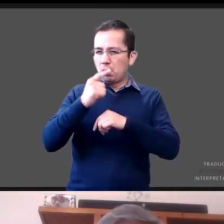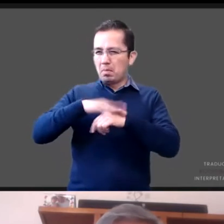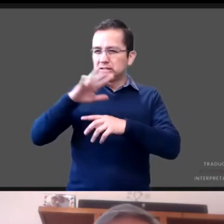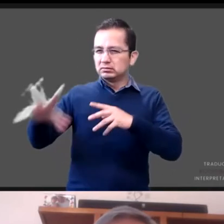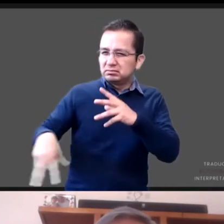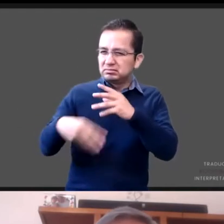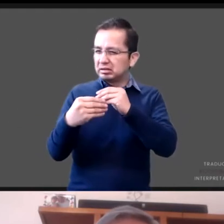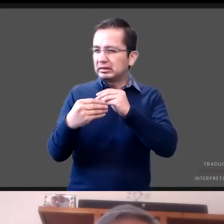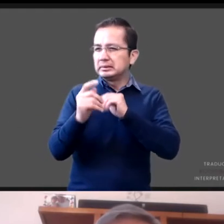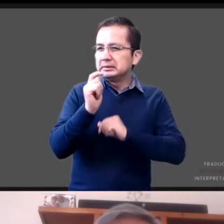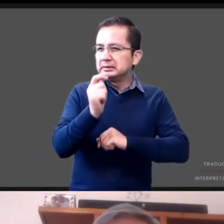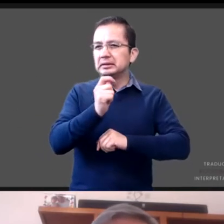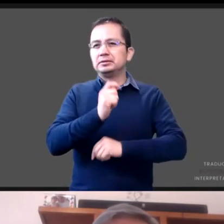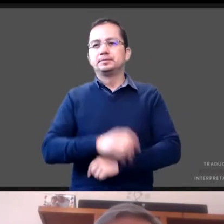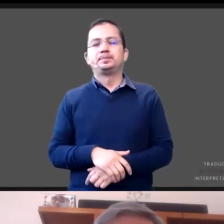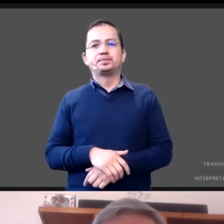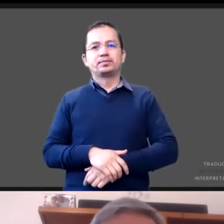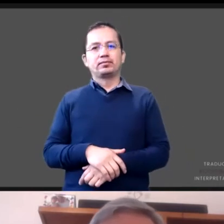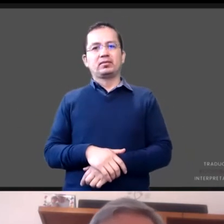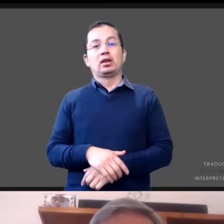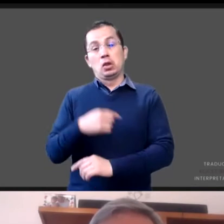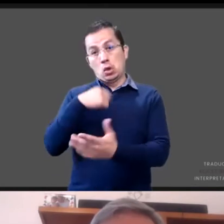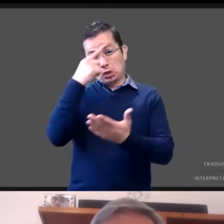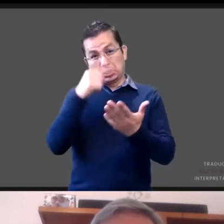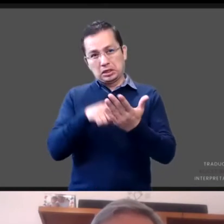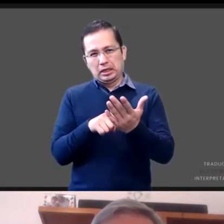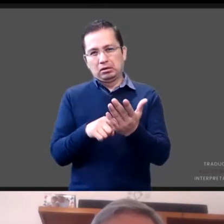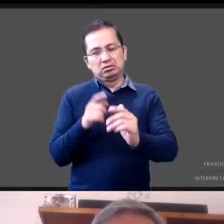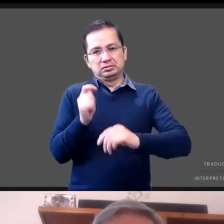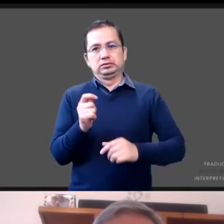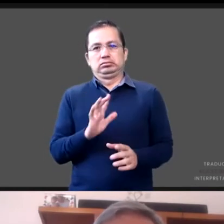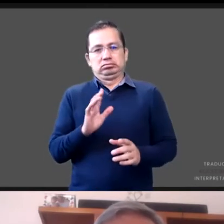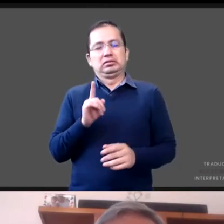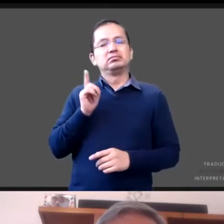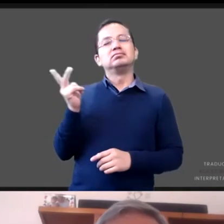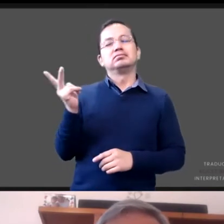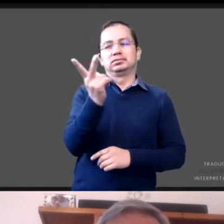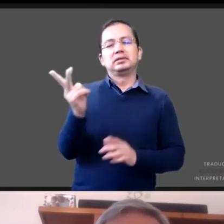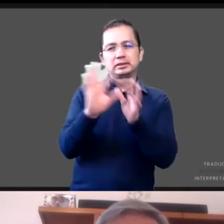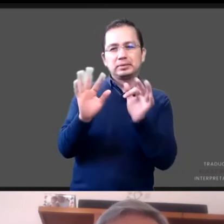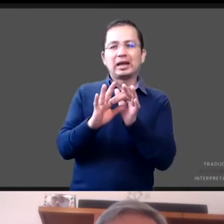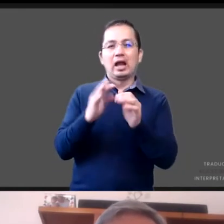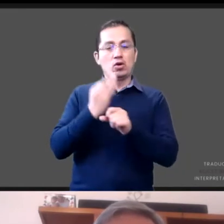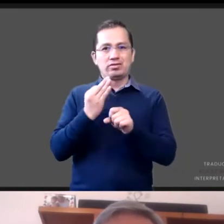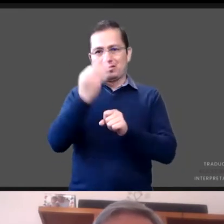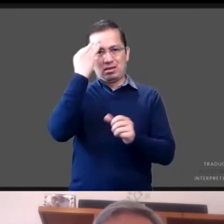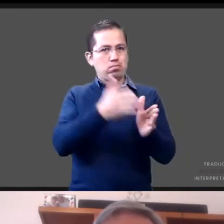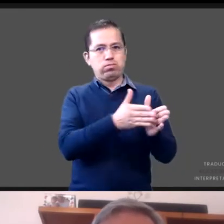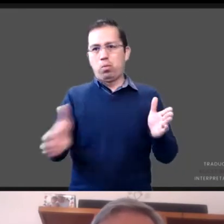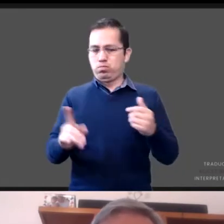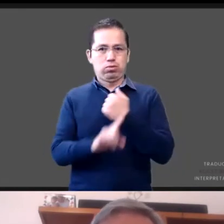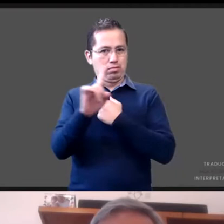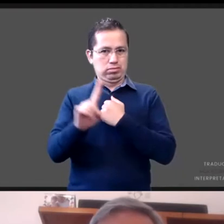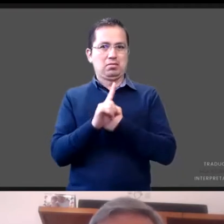que creo que, aunque parten de la situación tan problemática que ya mencionaron, deberían de poder tener